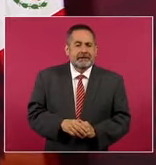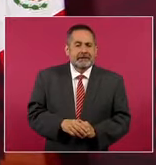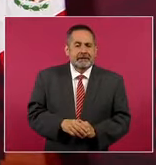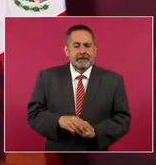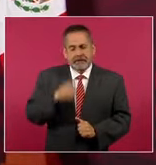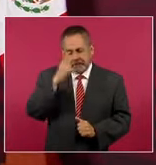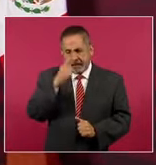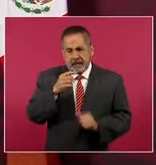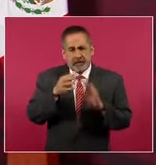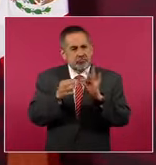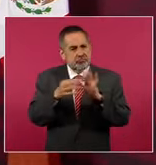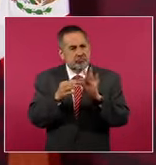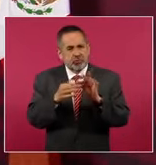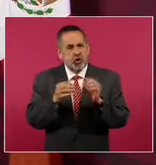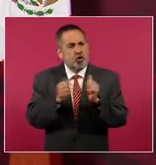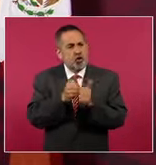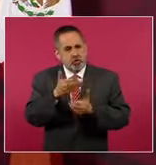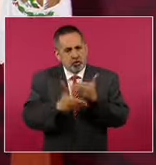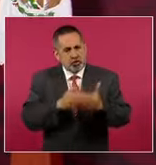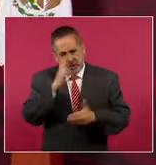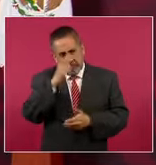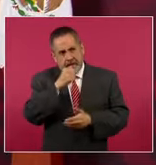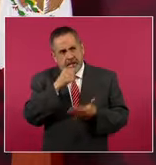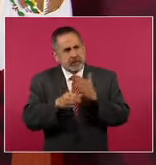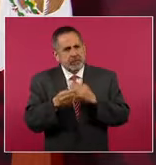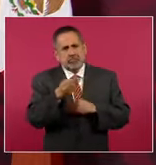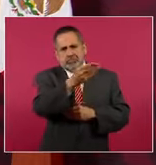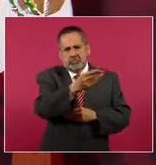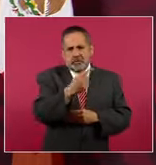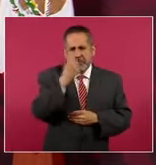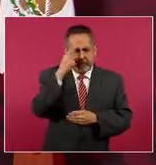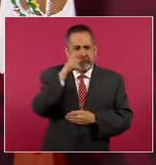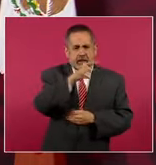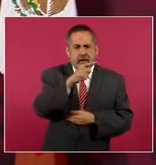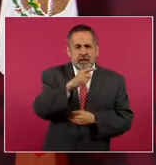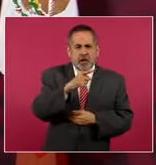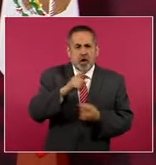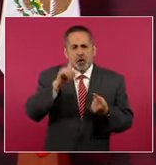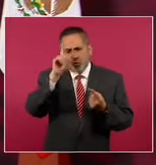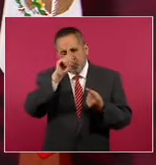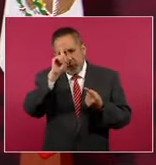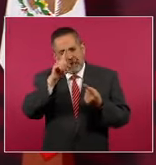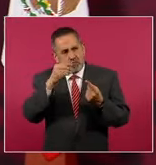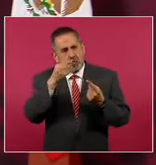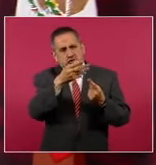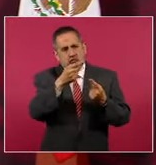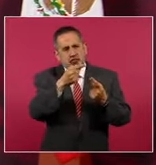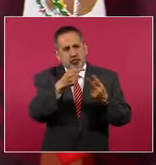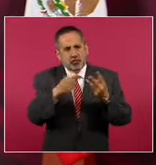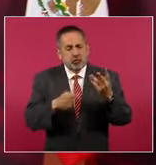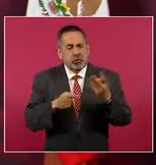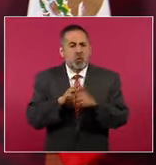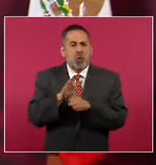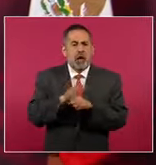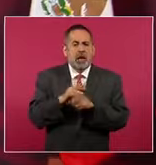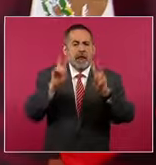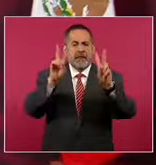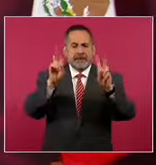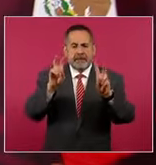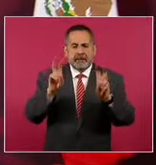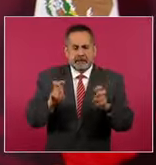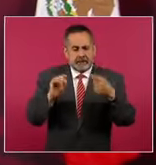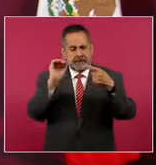comentarle de manera muy respetuosa cuáles sugerimos nosotros deben ser los